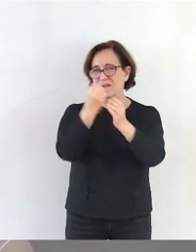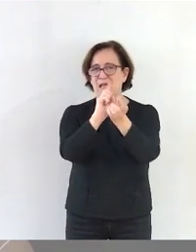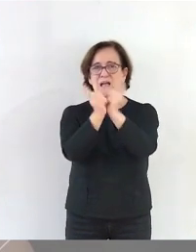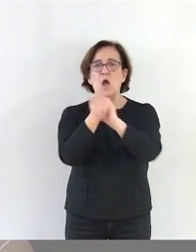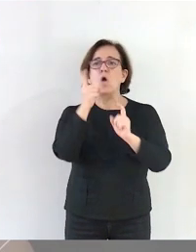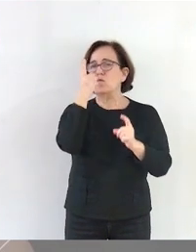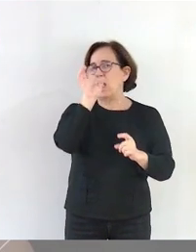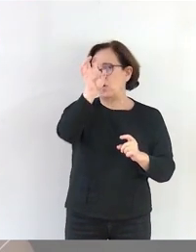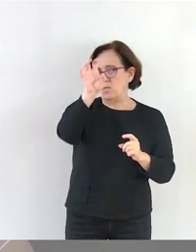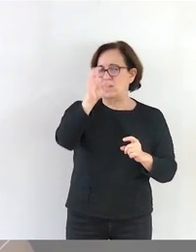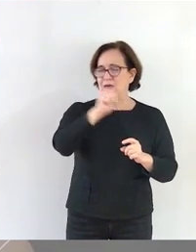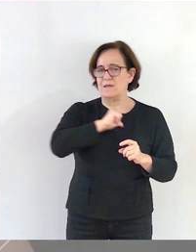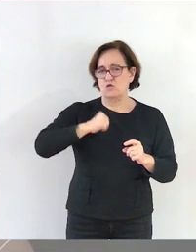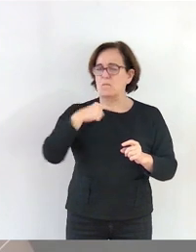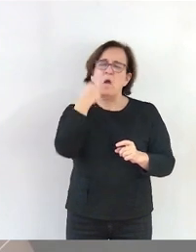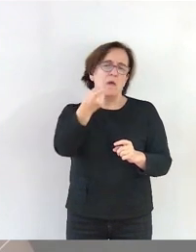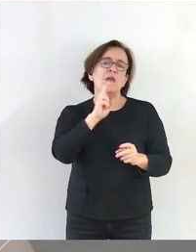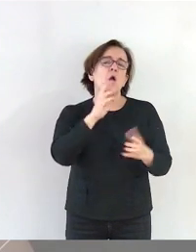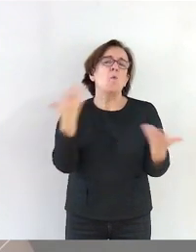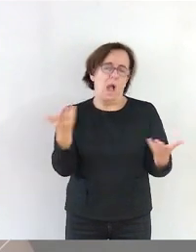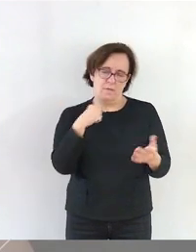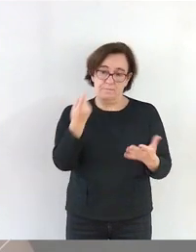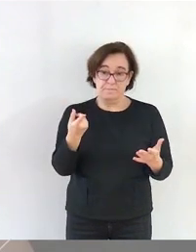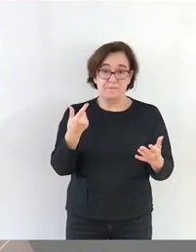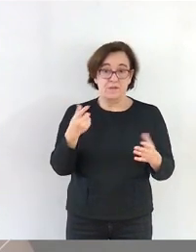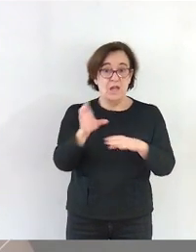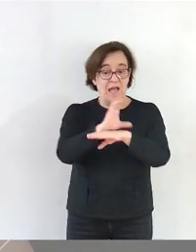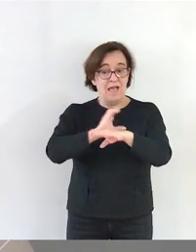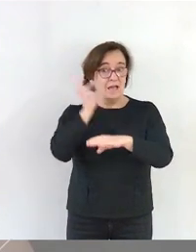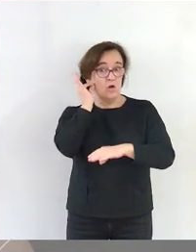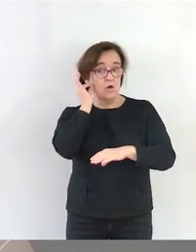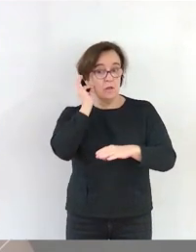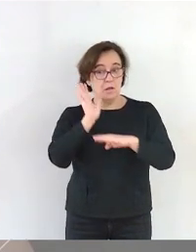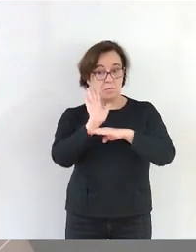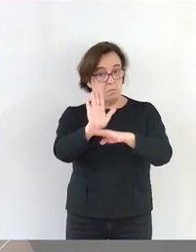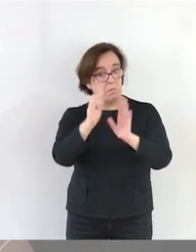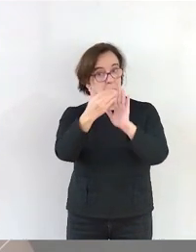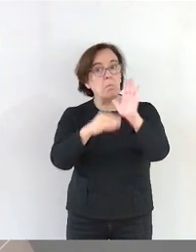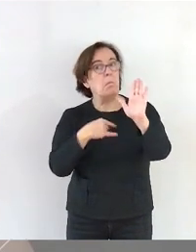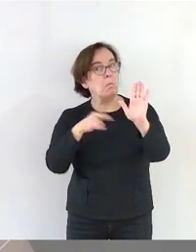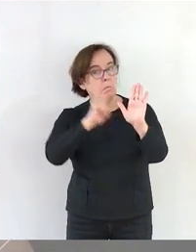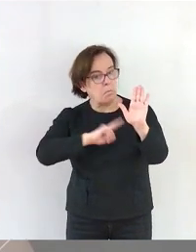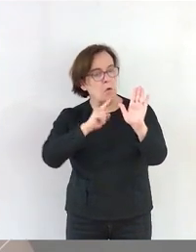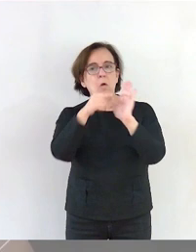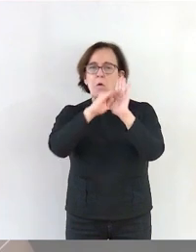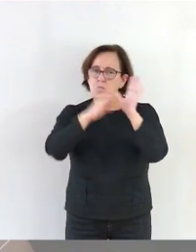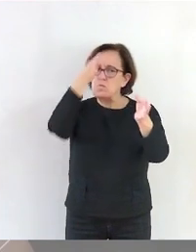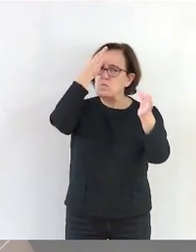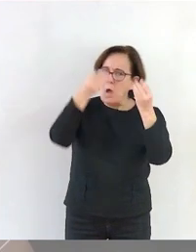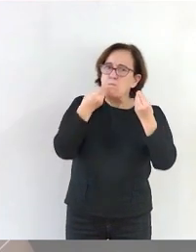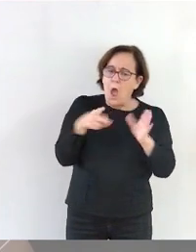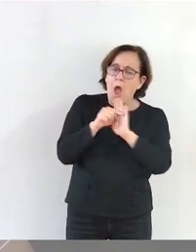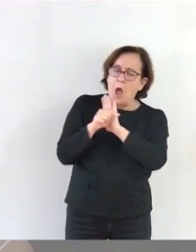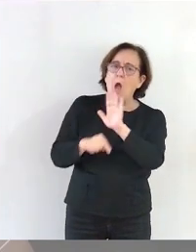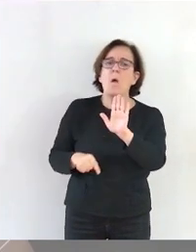comunidad Autónoma española no voy a decir cuál y entonces la consejera presentó el plan no estaba nada mal ese plan era ambicioso era riguroso estaba bien